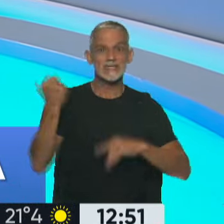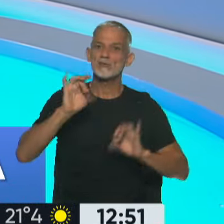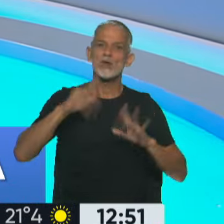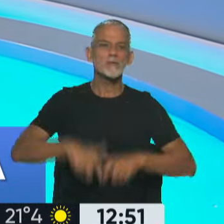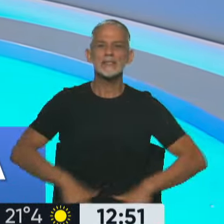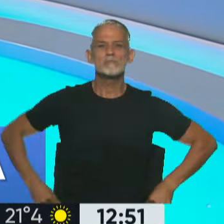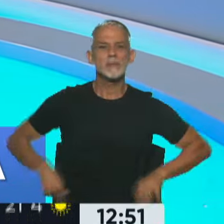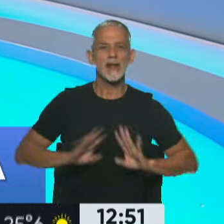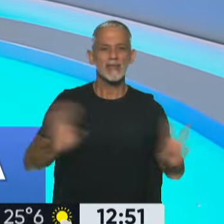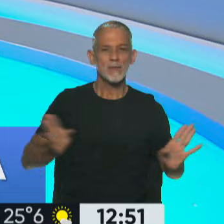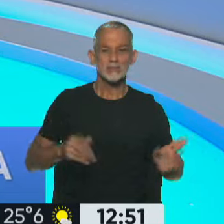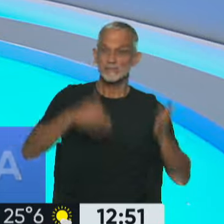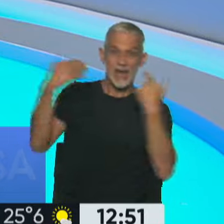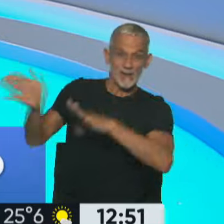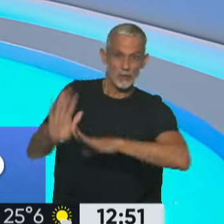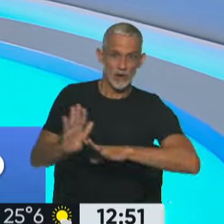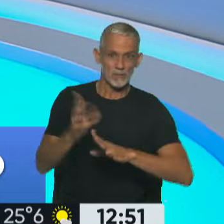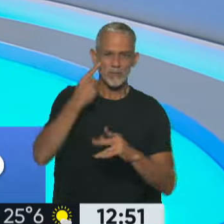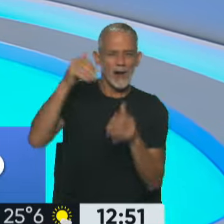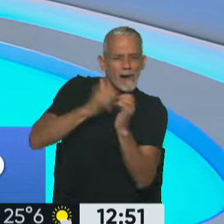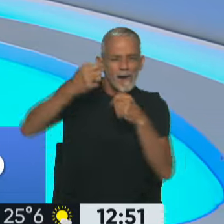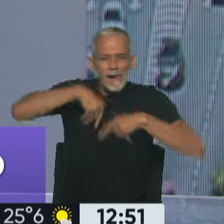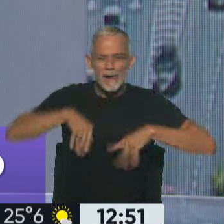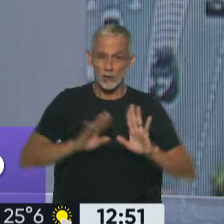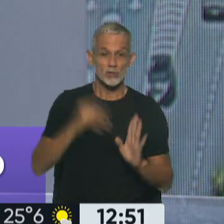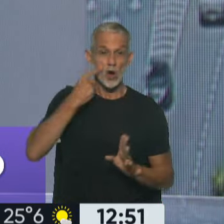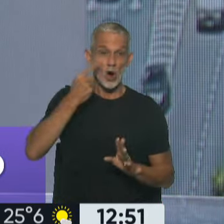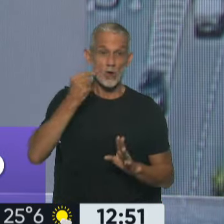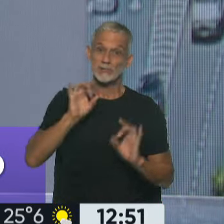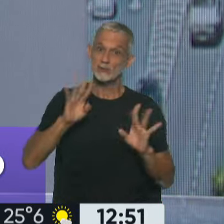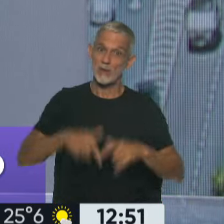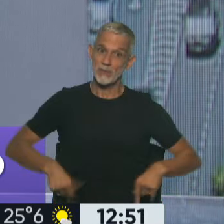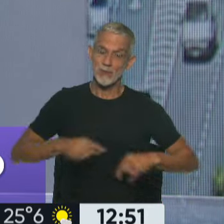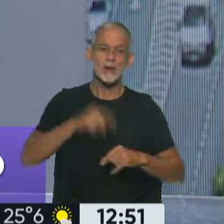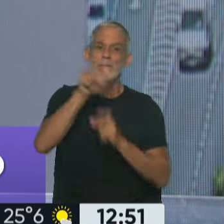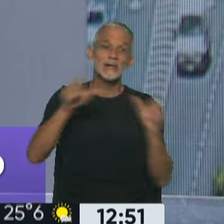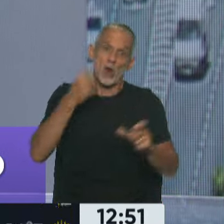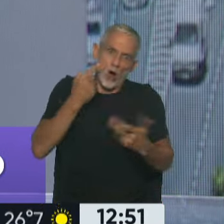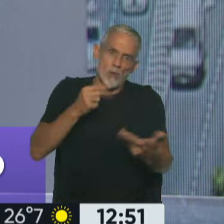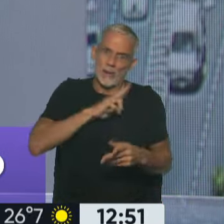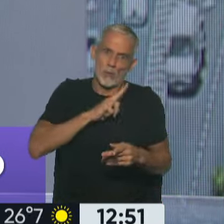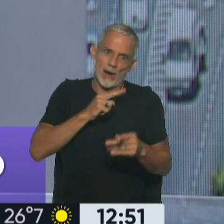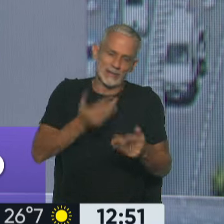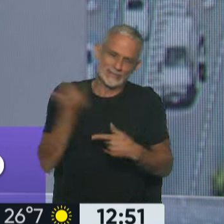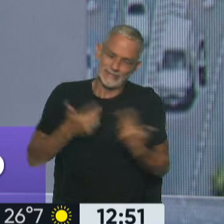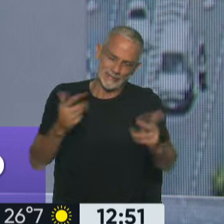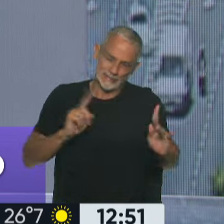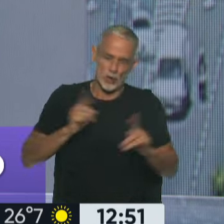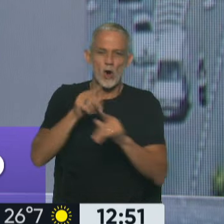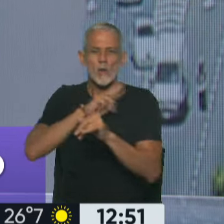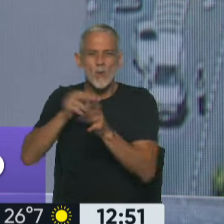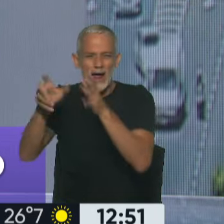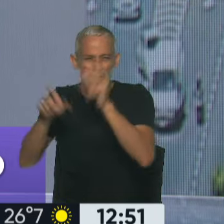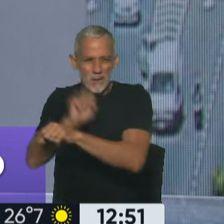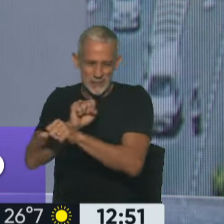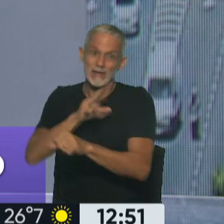con la ropa interior. Claro, sí, exactamente. En el caso de los hombres, exclusivamente se hace por personal masculino, en el caso de las mujeres,